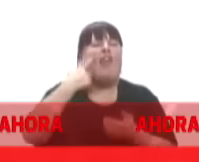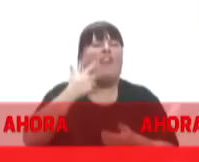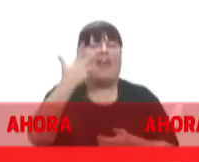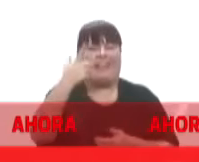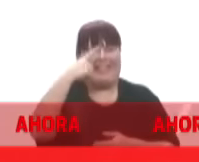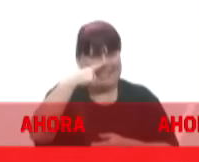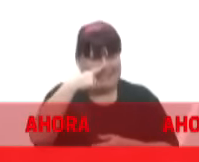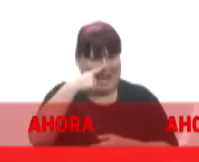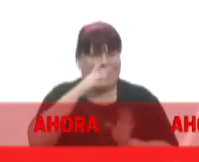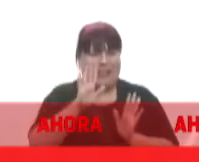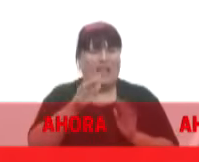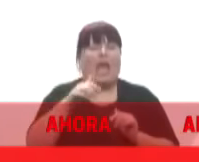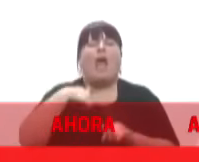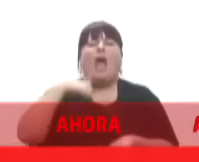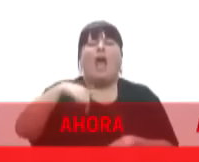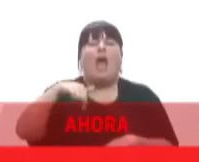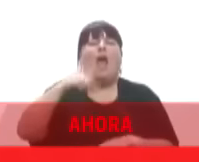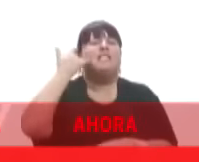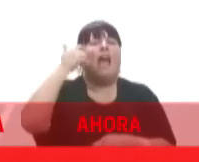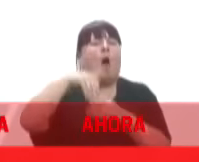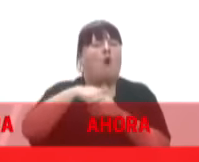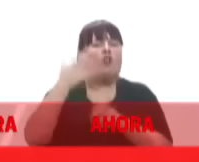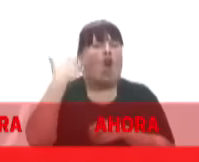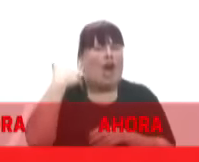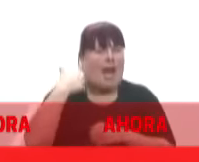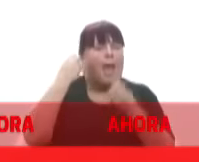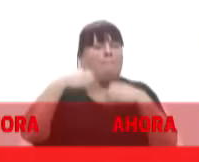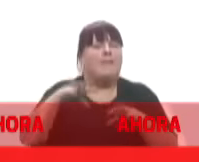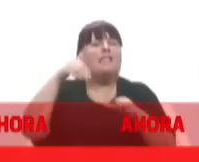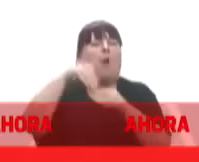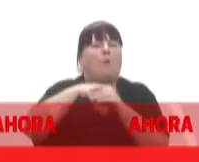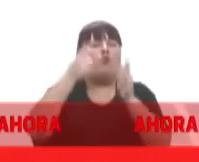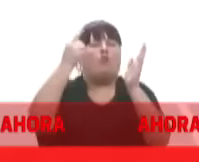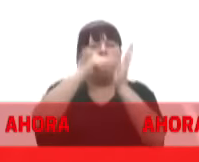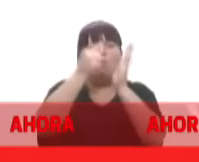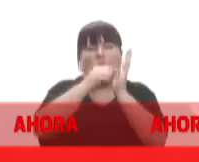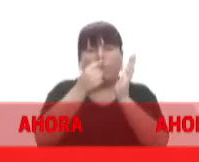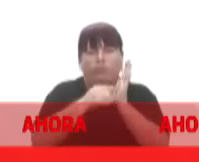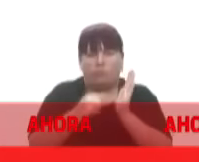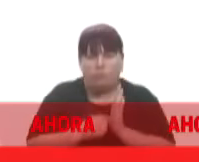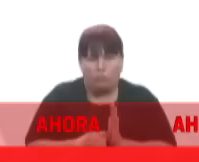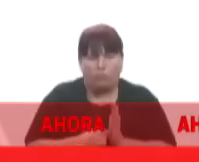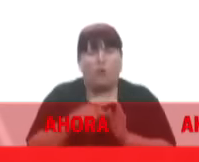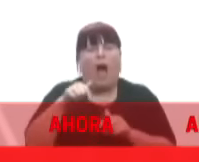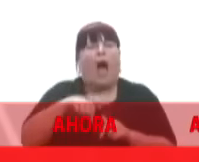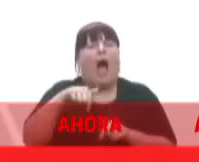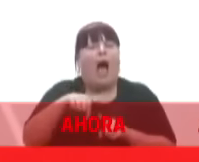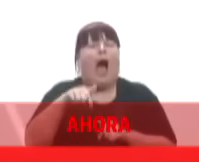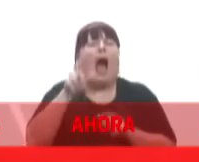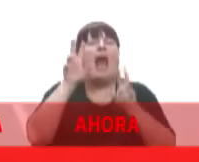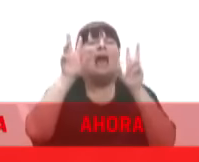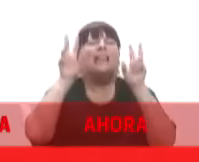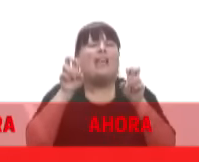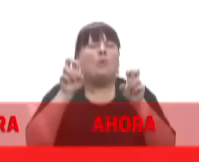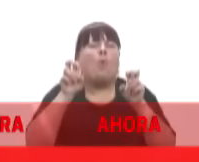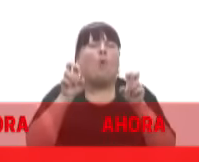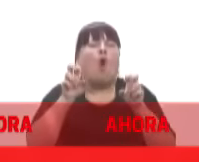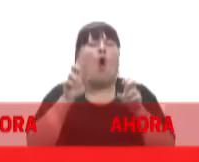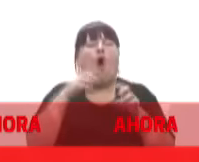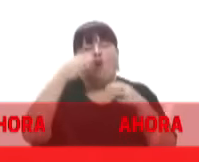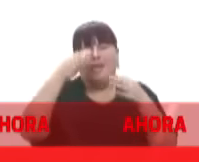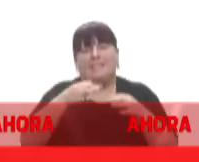37. Se votó en general y se empezó a votar en particular. Lo que se está tratando ahora el título, que